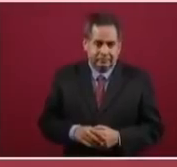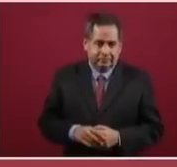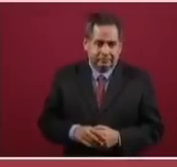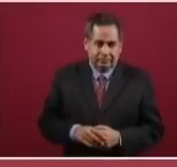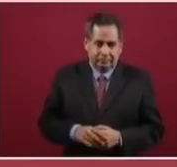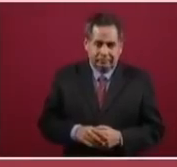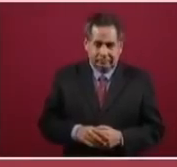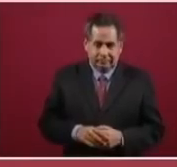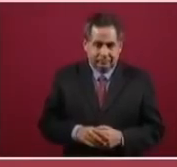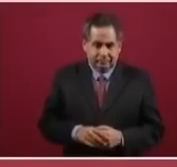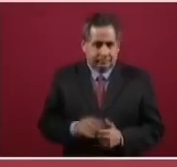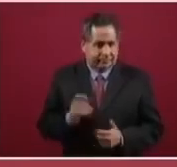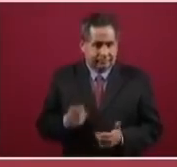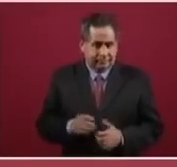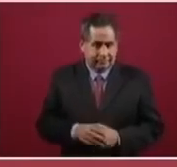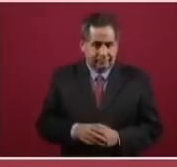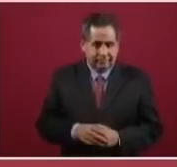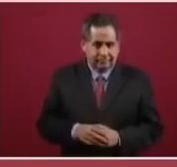finos